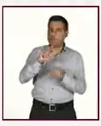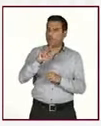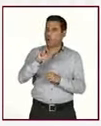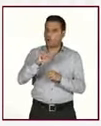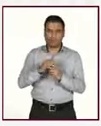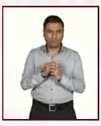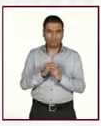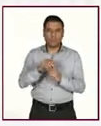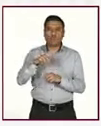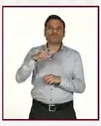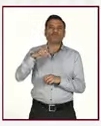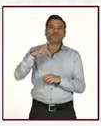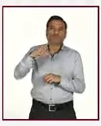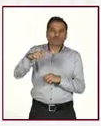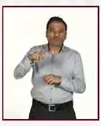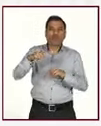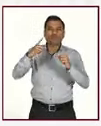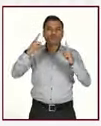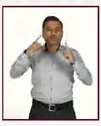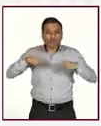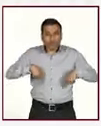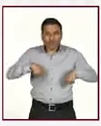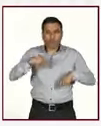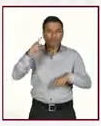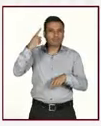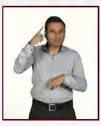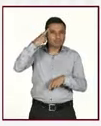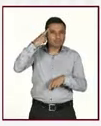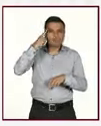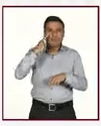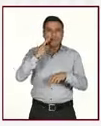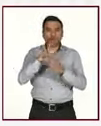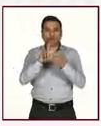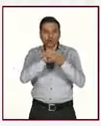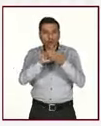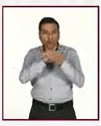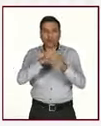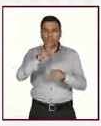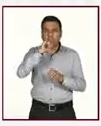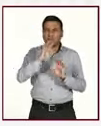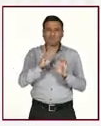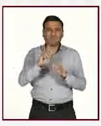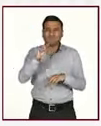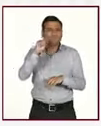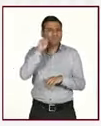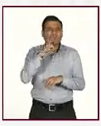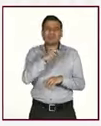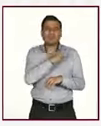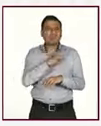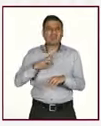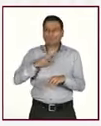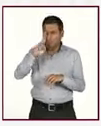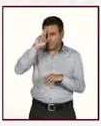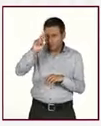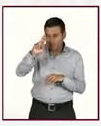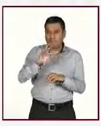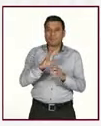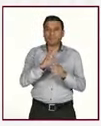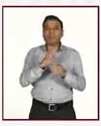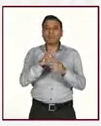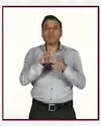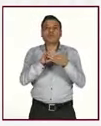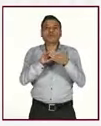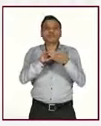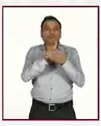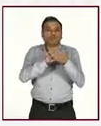su condición física, por su condición mental o por su consumo de sustancias. No importa si sean sustancias lícitas o